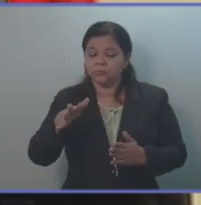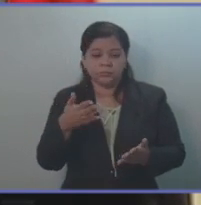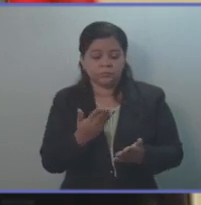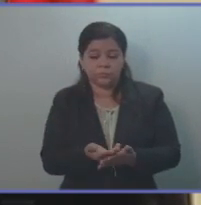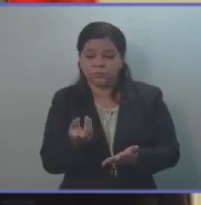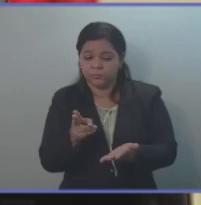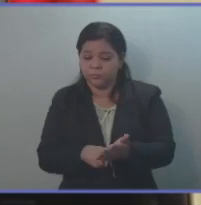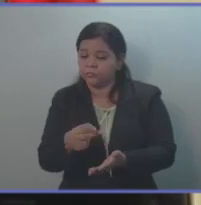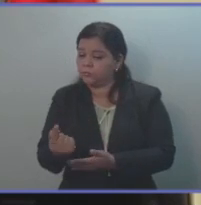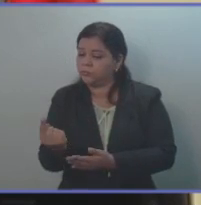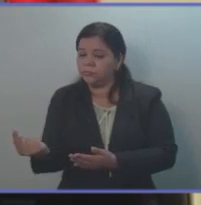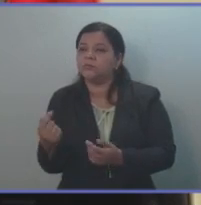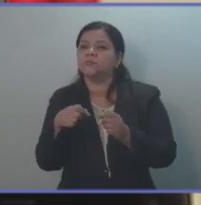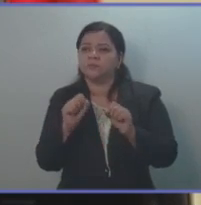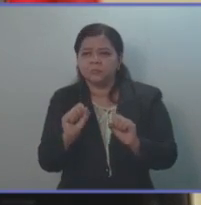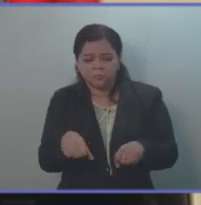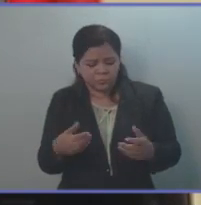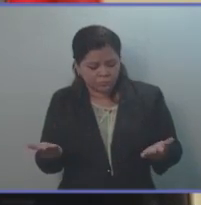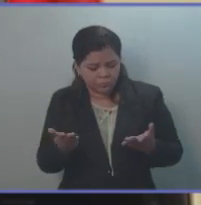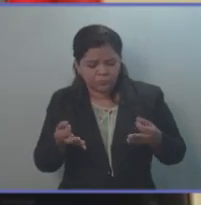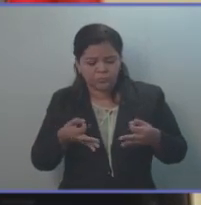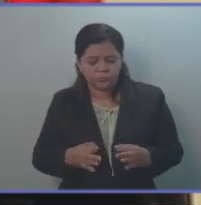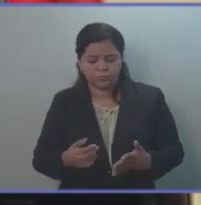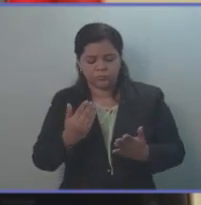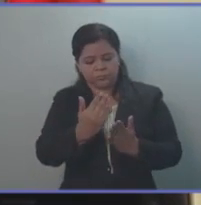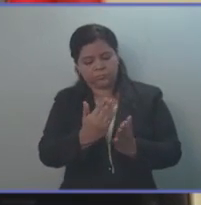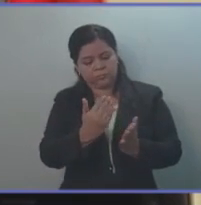empleados podría realizarse de la siguiente manera.